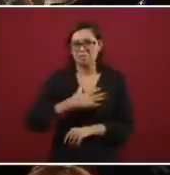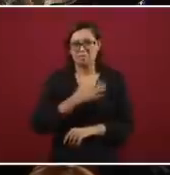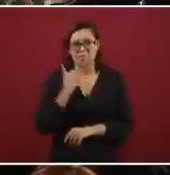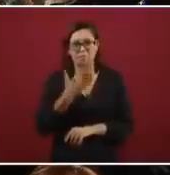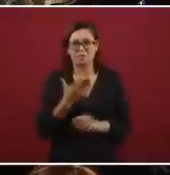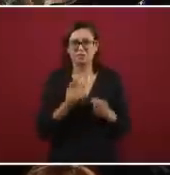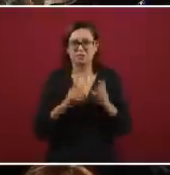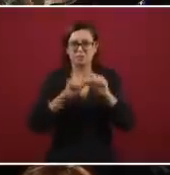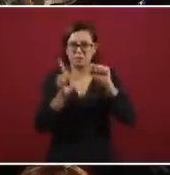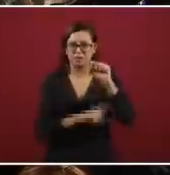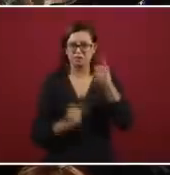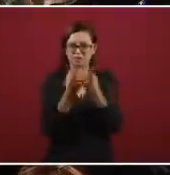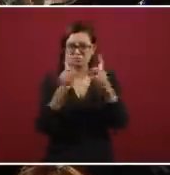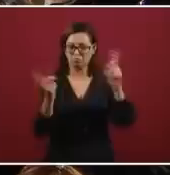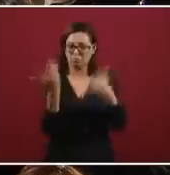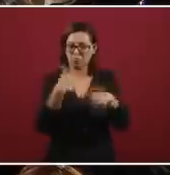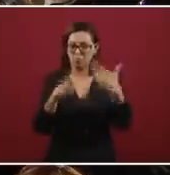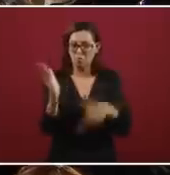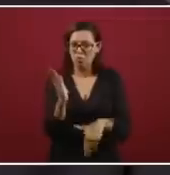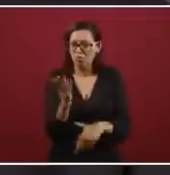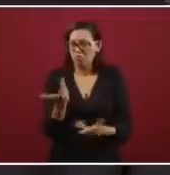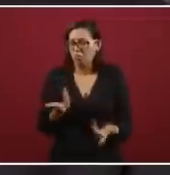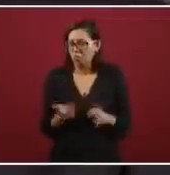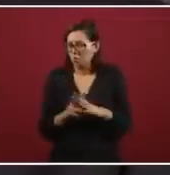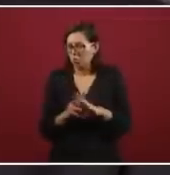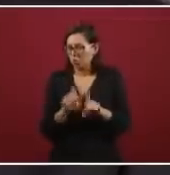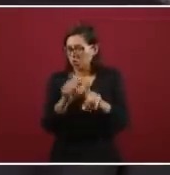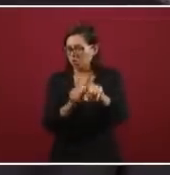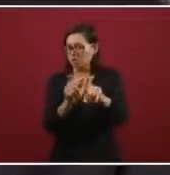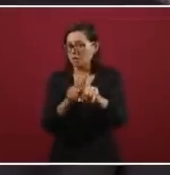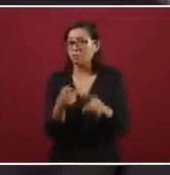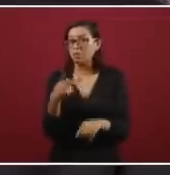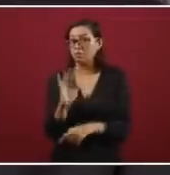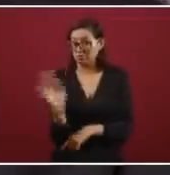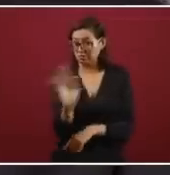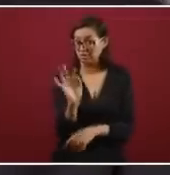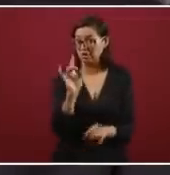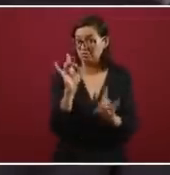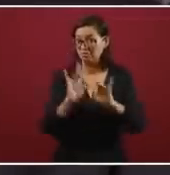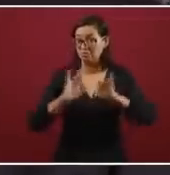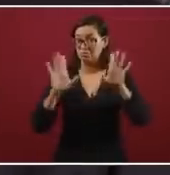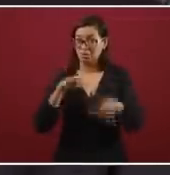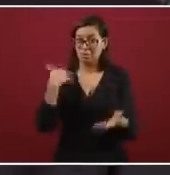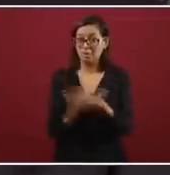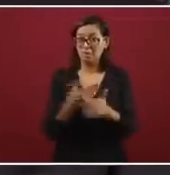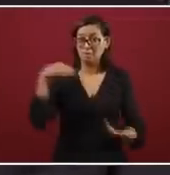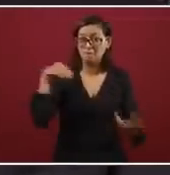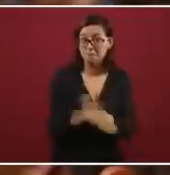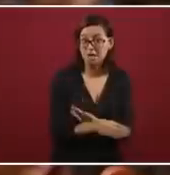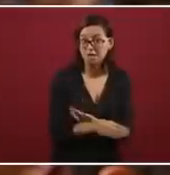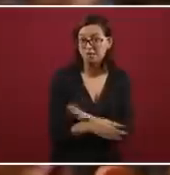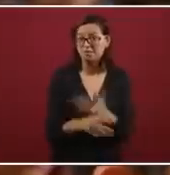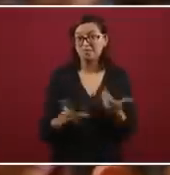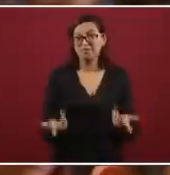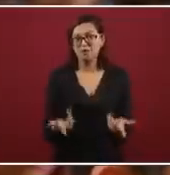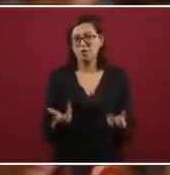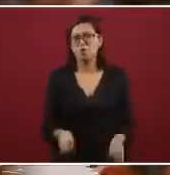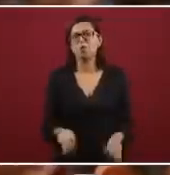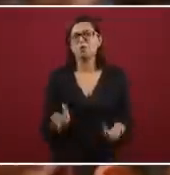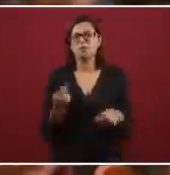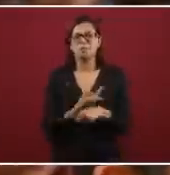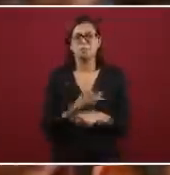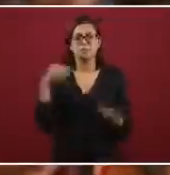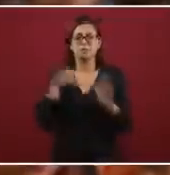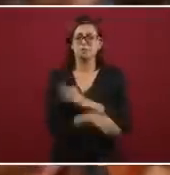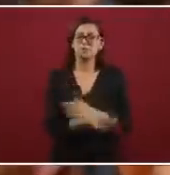progreso de la nación? Prever una caída, un tropezón, ¿cuánto nos costaría y cómo iría?